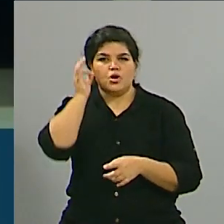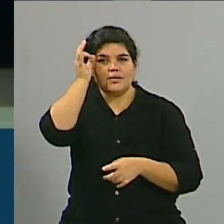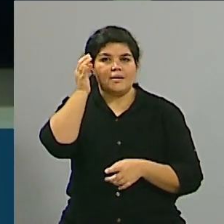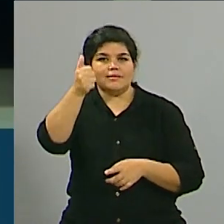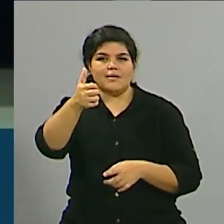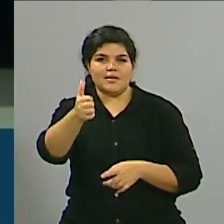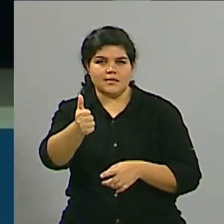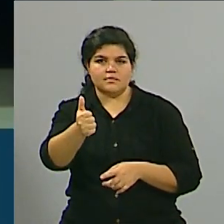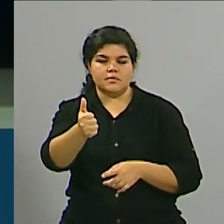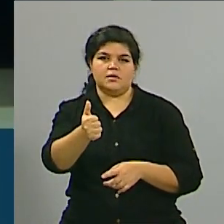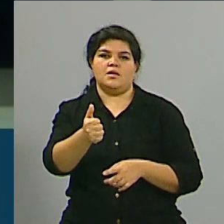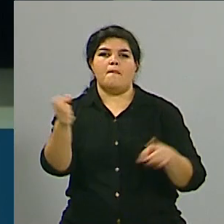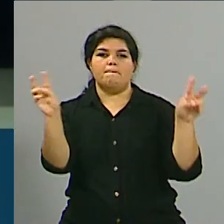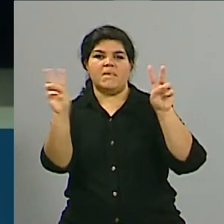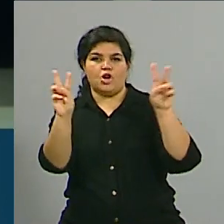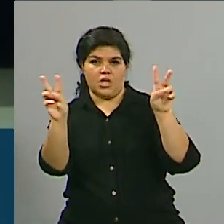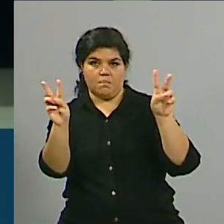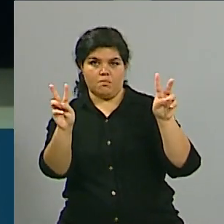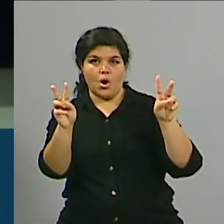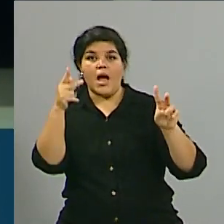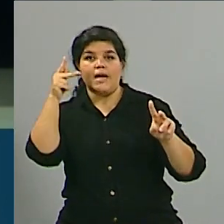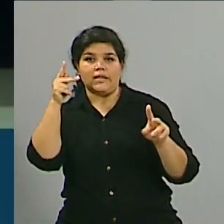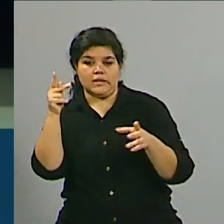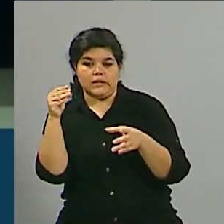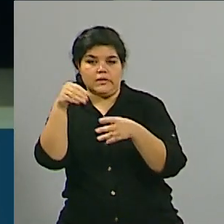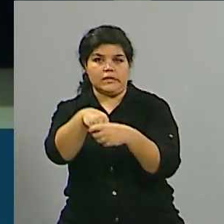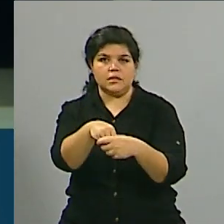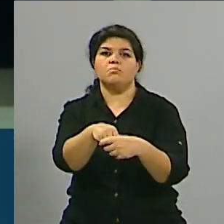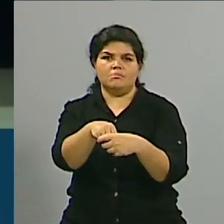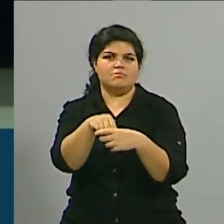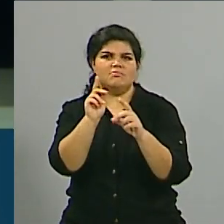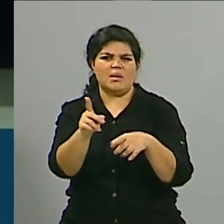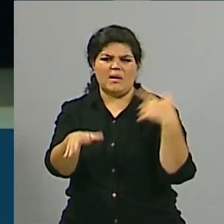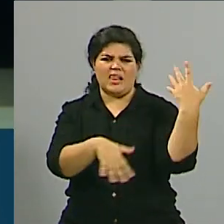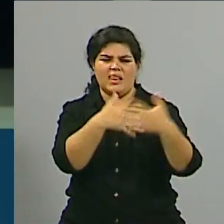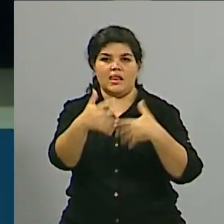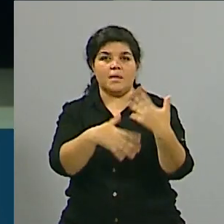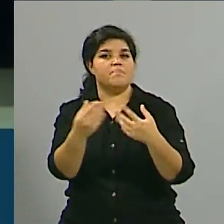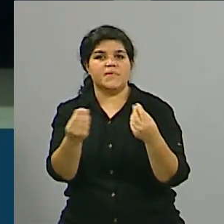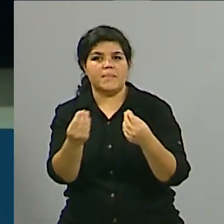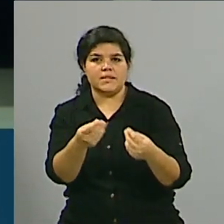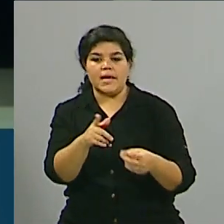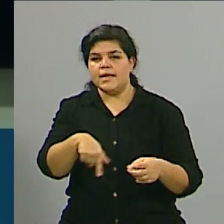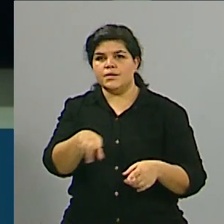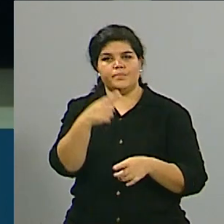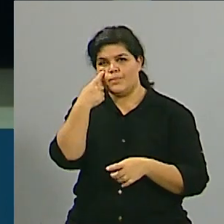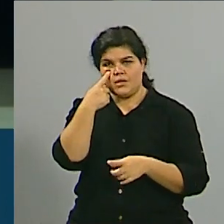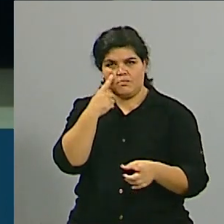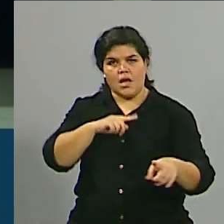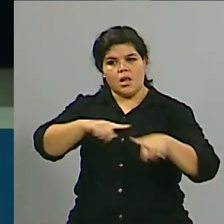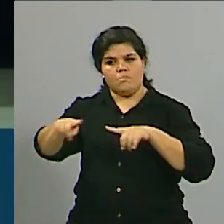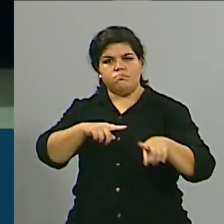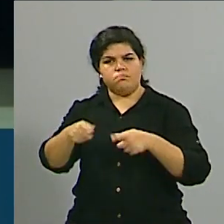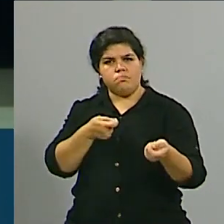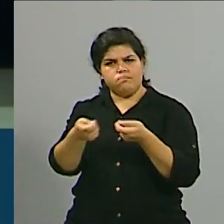kirchnerismo en particular, donde el señor Intendente, viendo la necesidad de seguir teniendo los hilos del municipio de la Valle, ha tenido